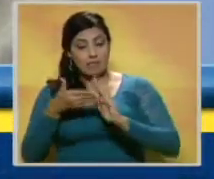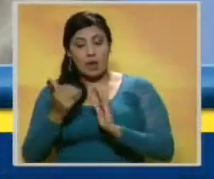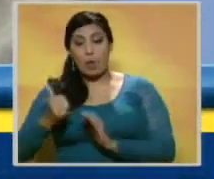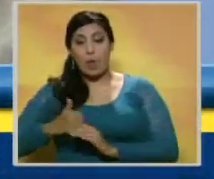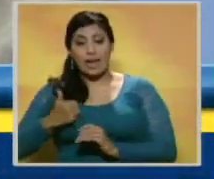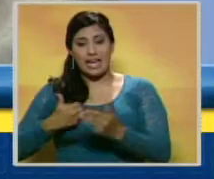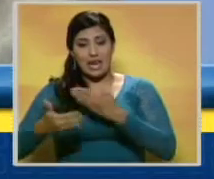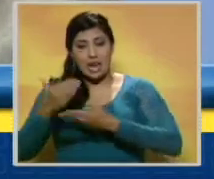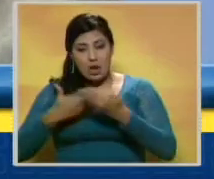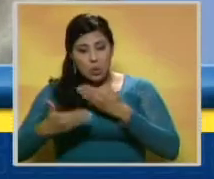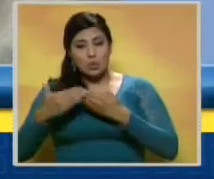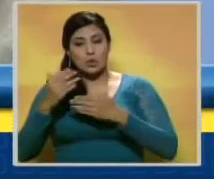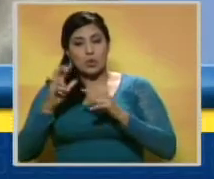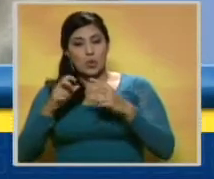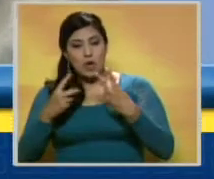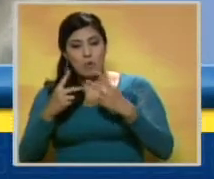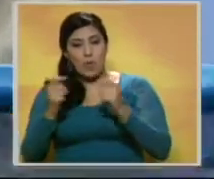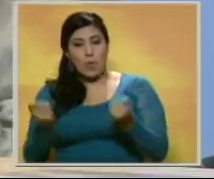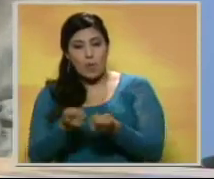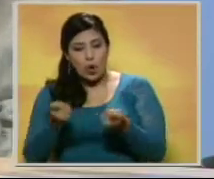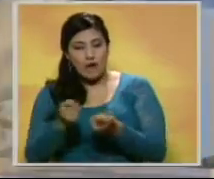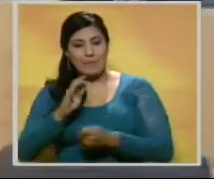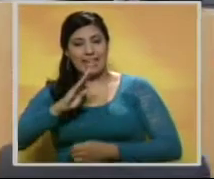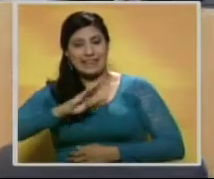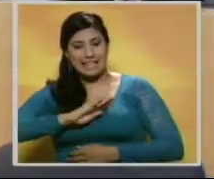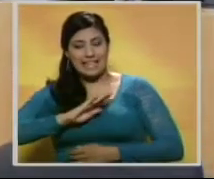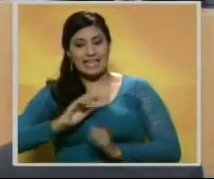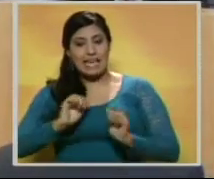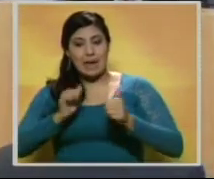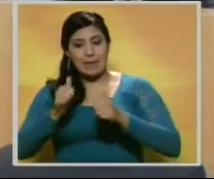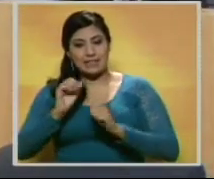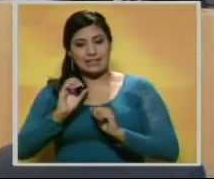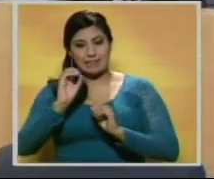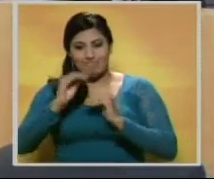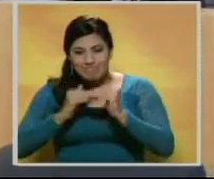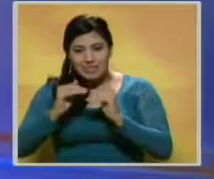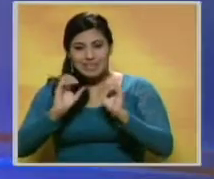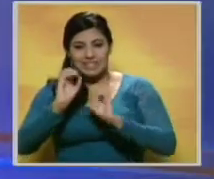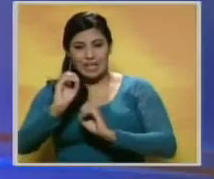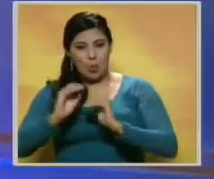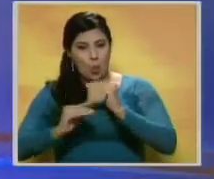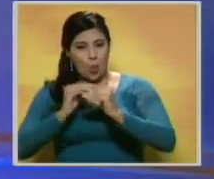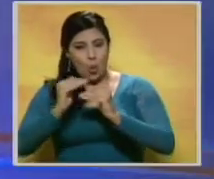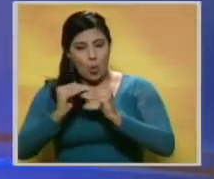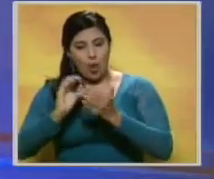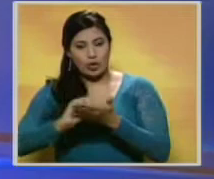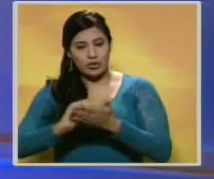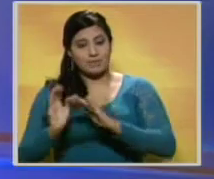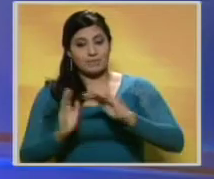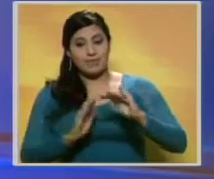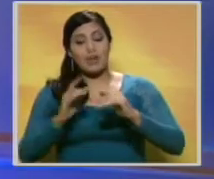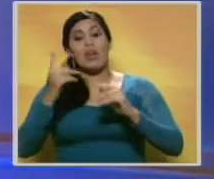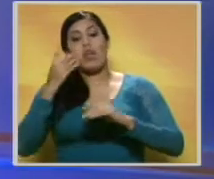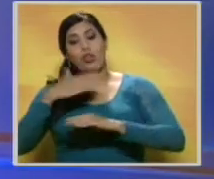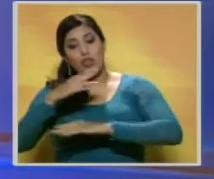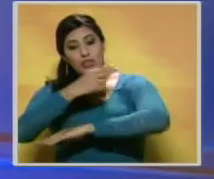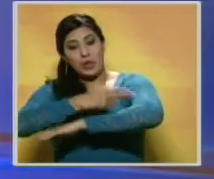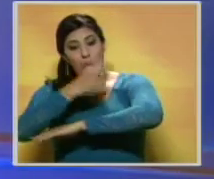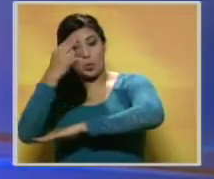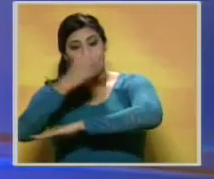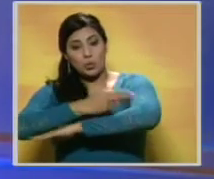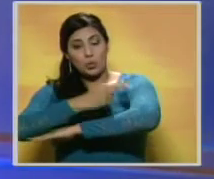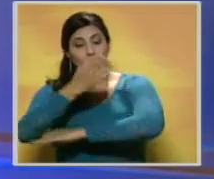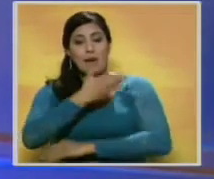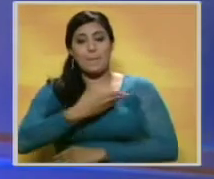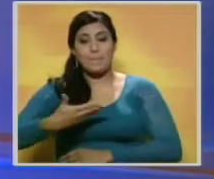cualquier negociación sobre un nuevo programa tendría que empezar de cero. En Honduras, el presidente de la Corte Suprema